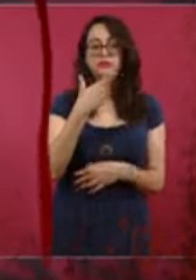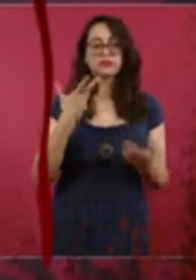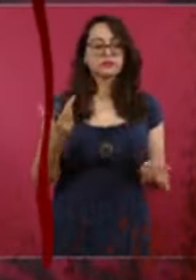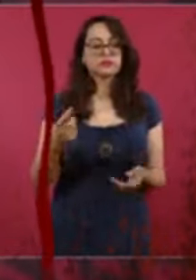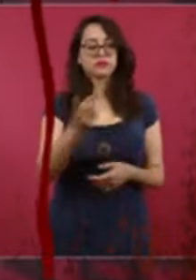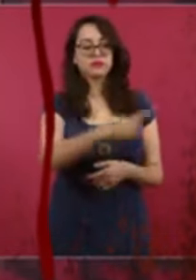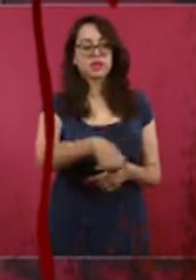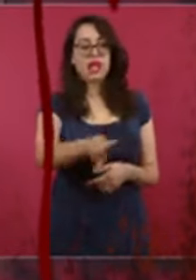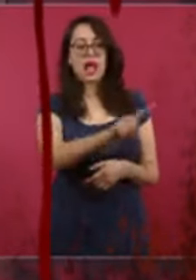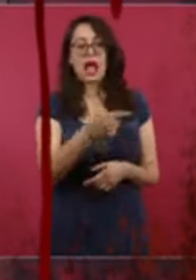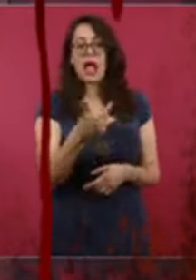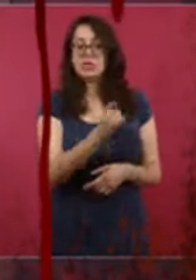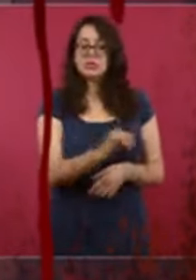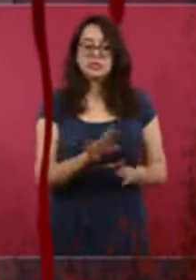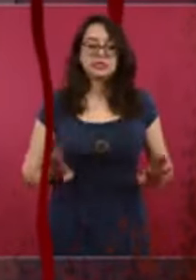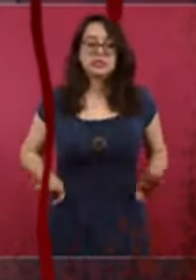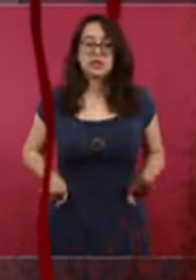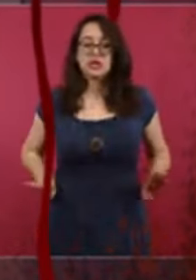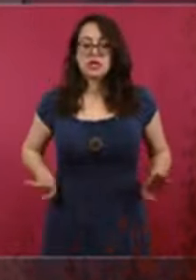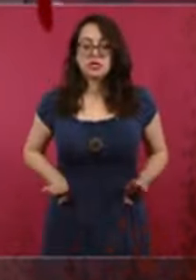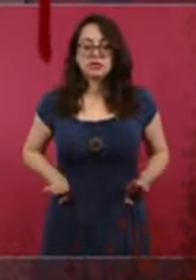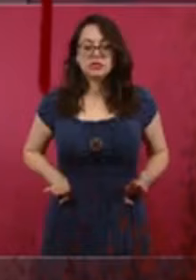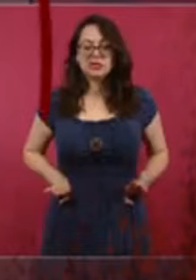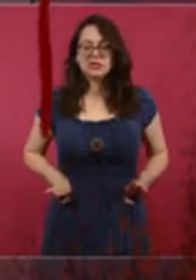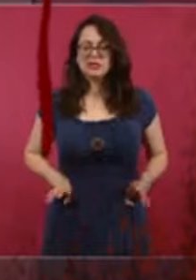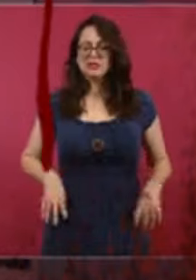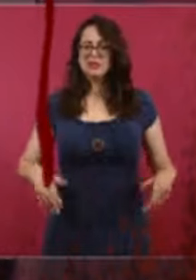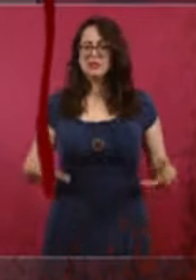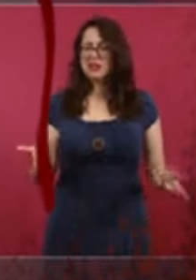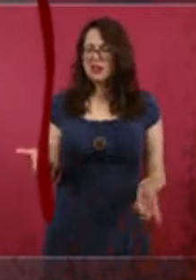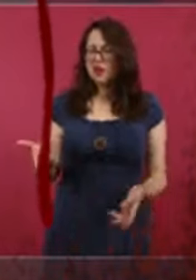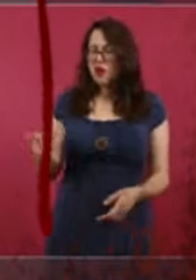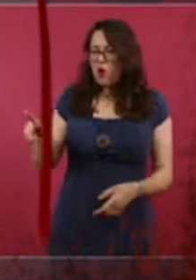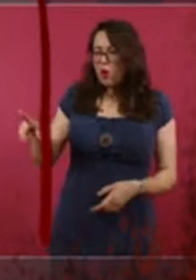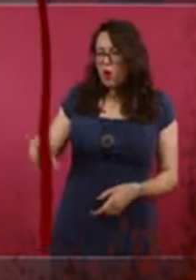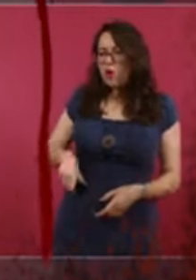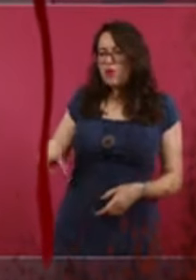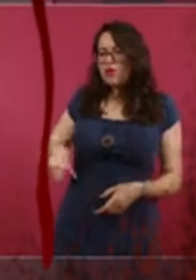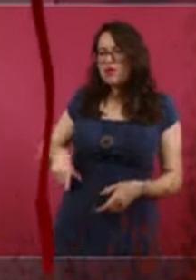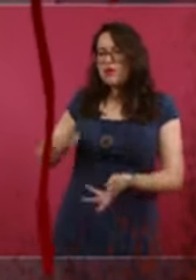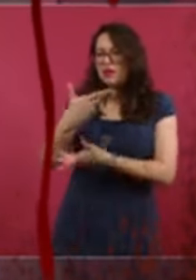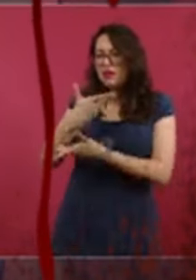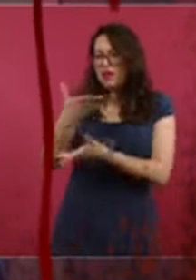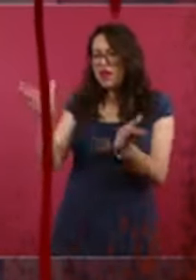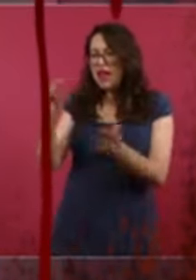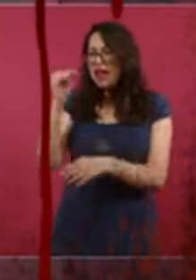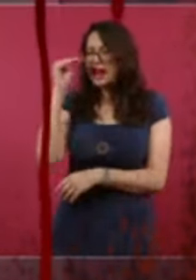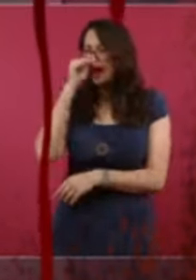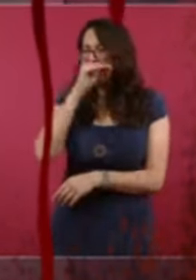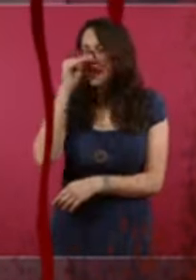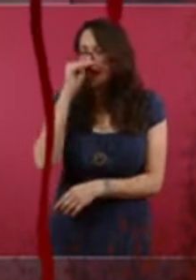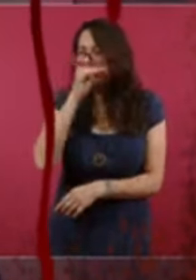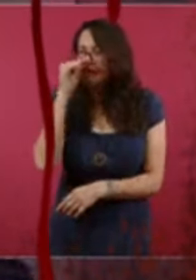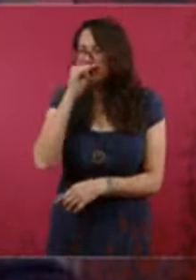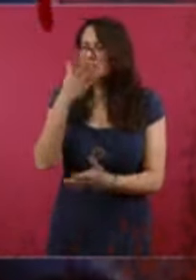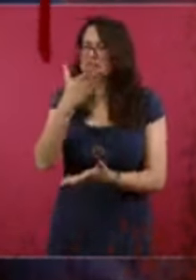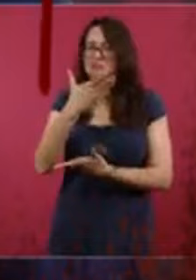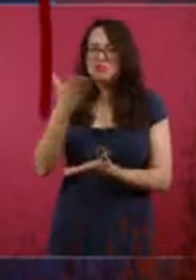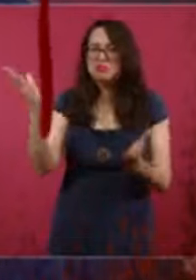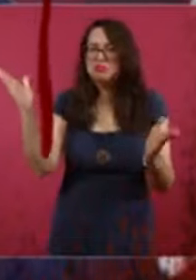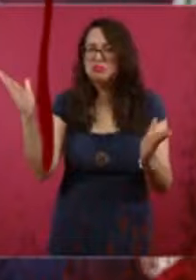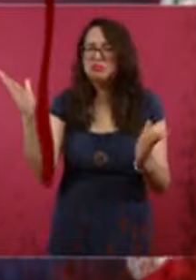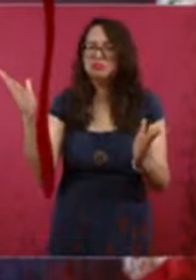Ok, ya detectaste que están robando con lo de los medicamentos. En lo que localizas las empresas y empiezas a comprarles, sigue